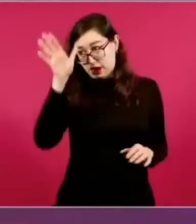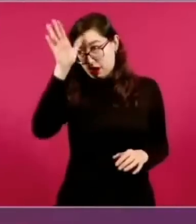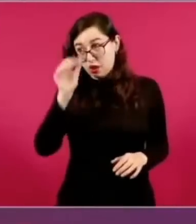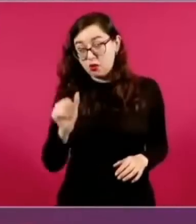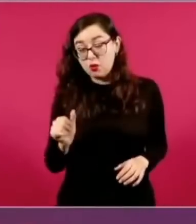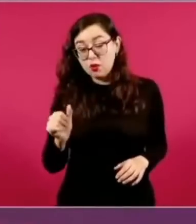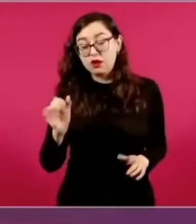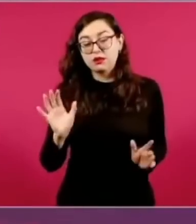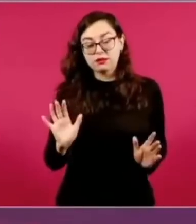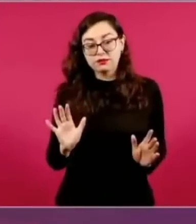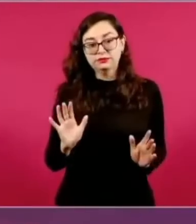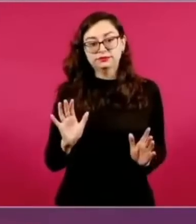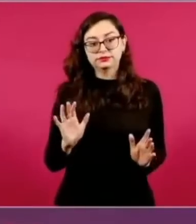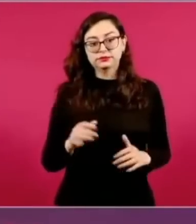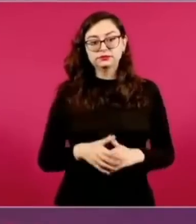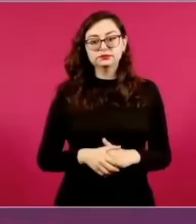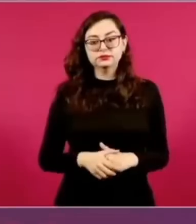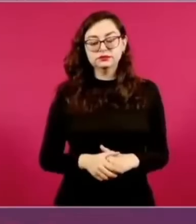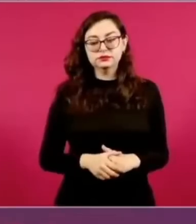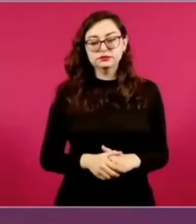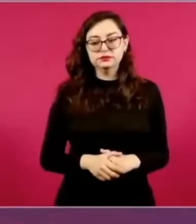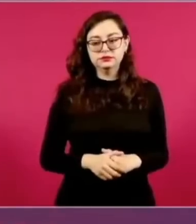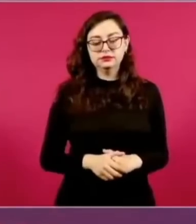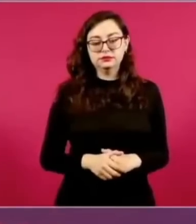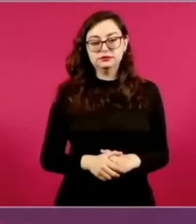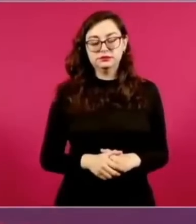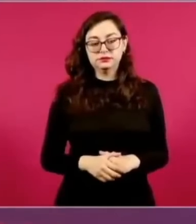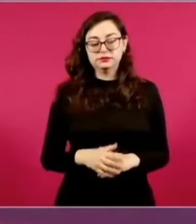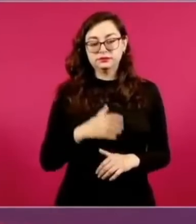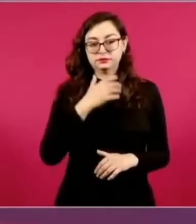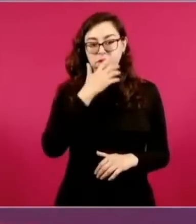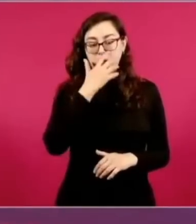dictadura porfirista.